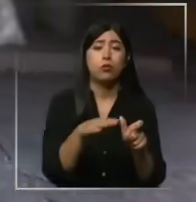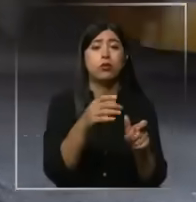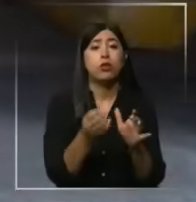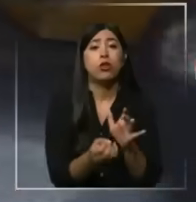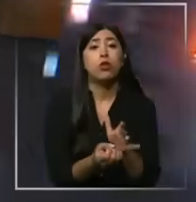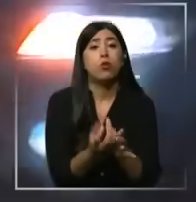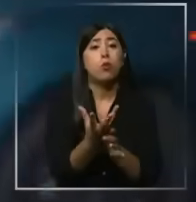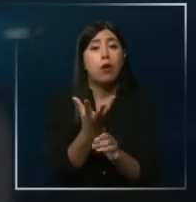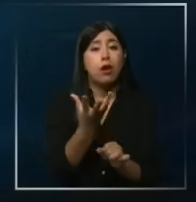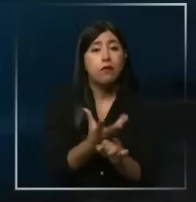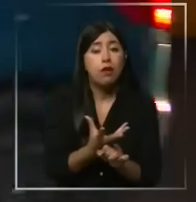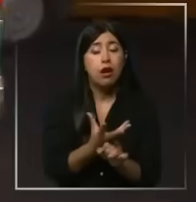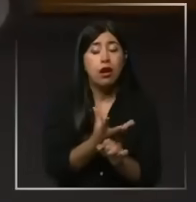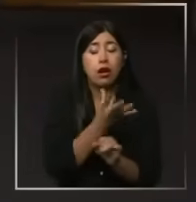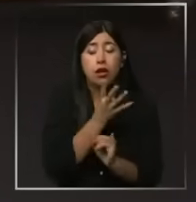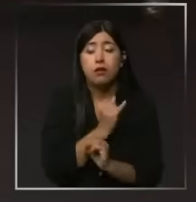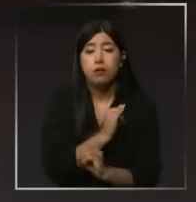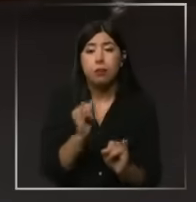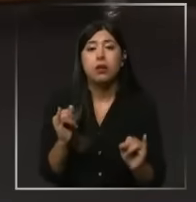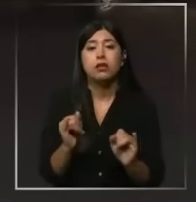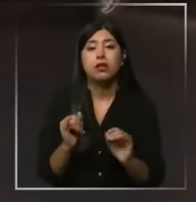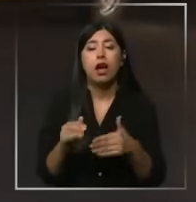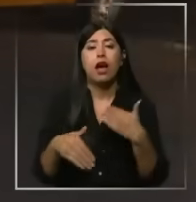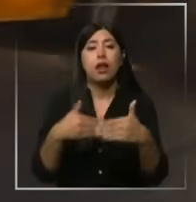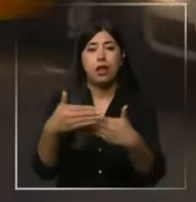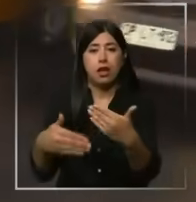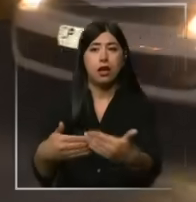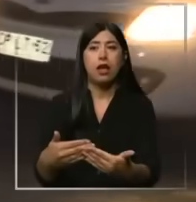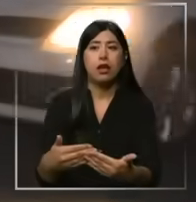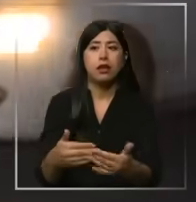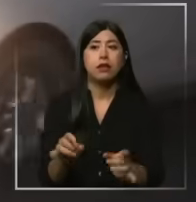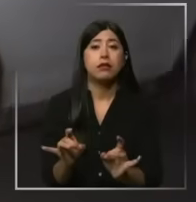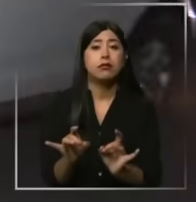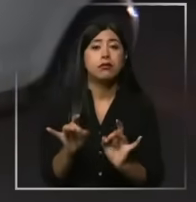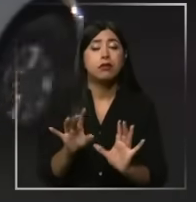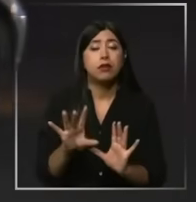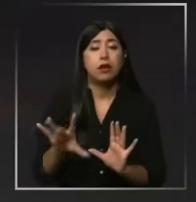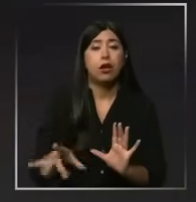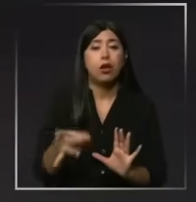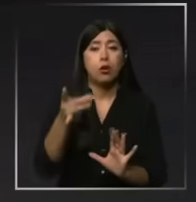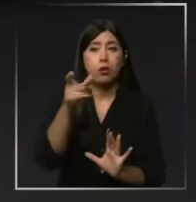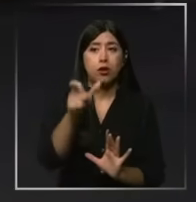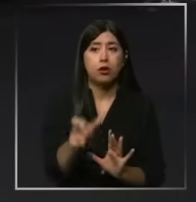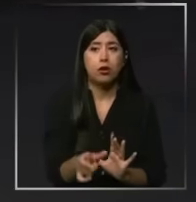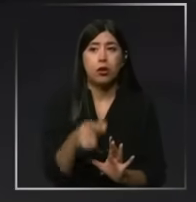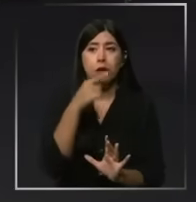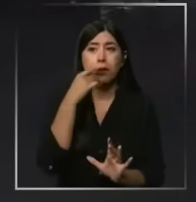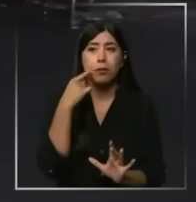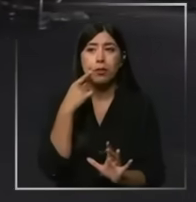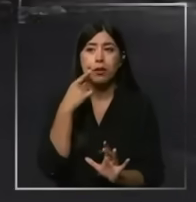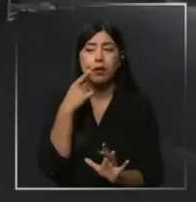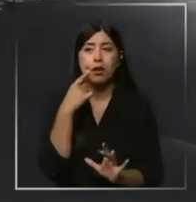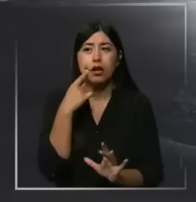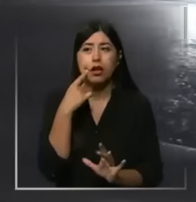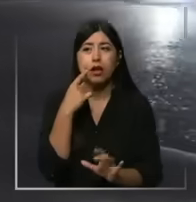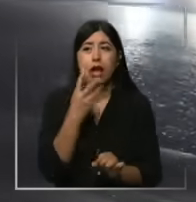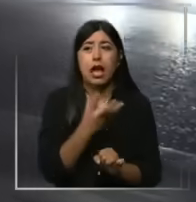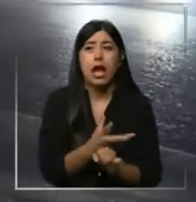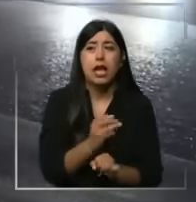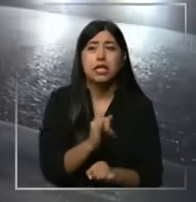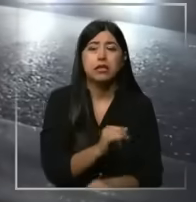sentido, les vamos a estar ya informando más adelante si es que ha sido encontrada esta persona, si es que posiblemente está o